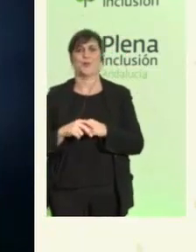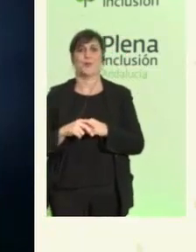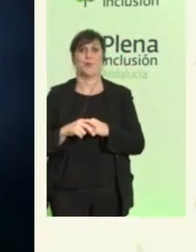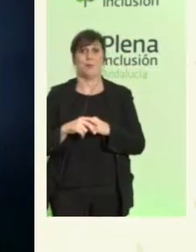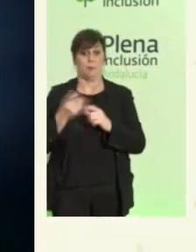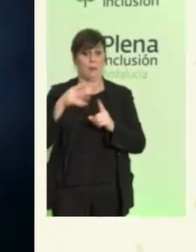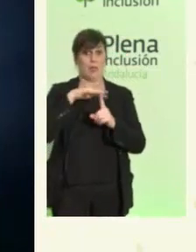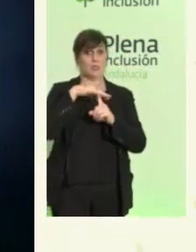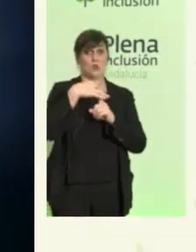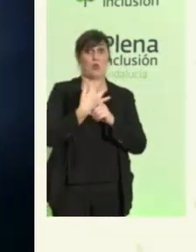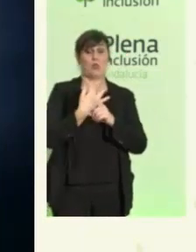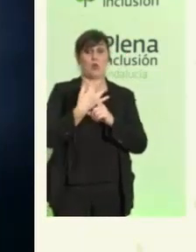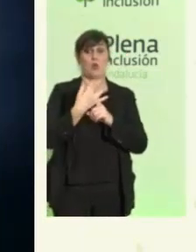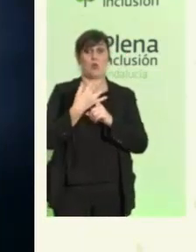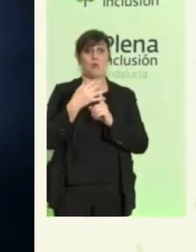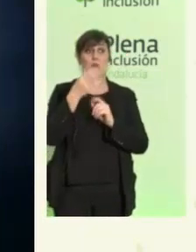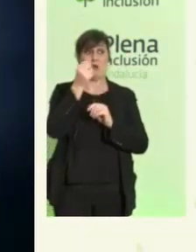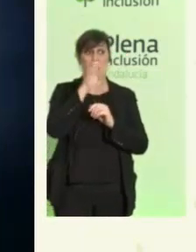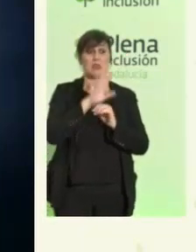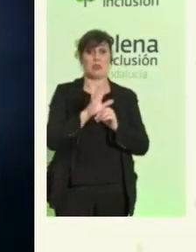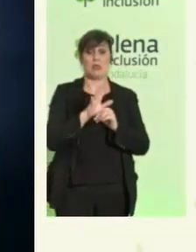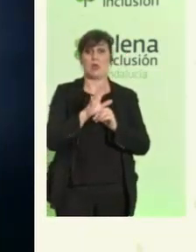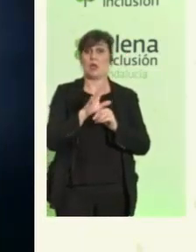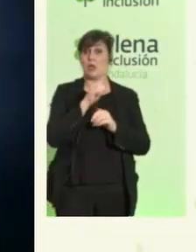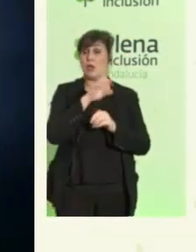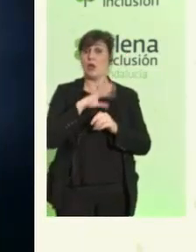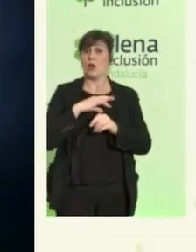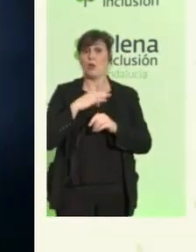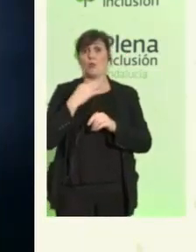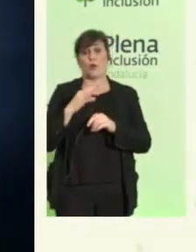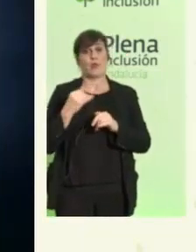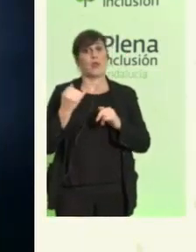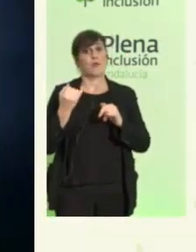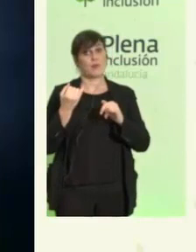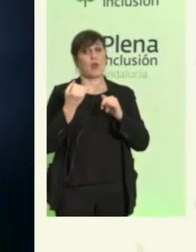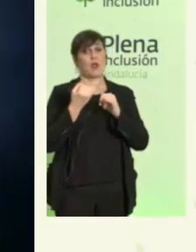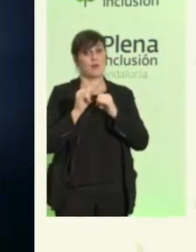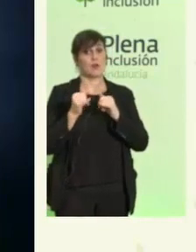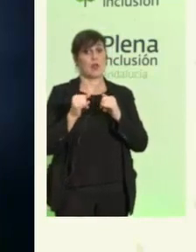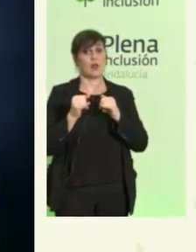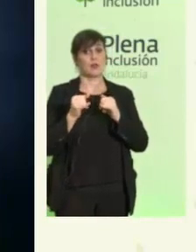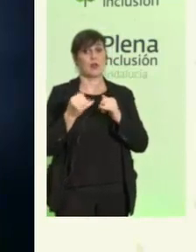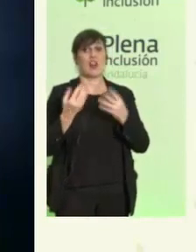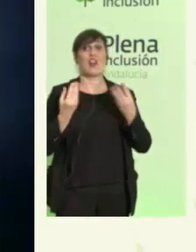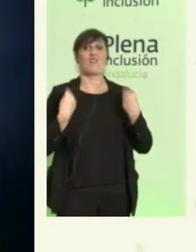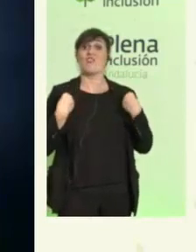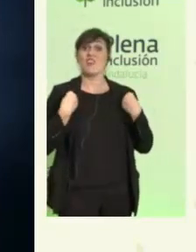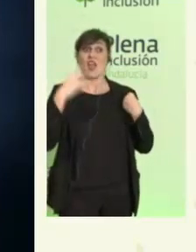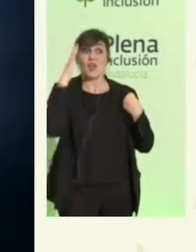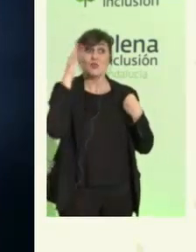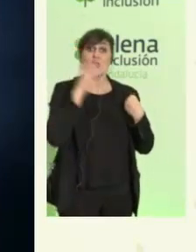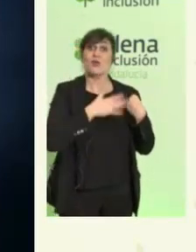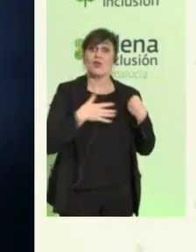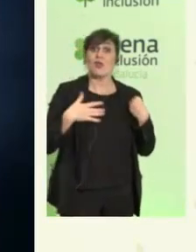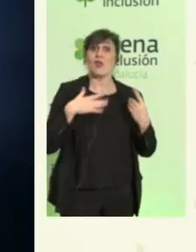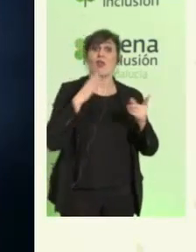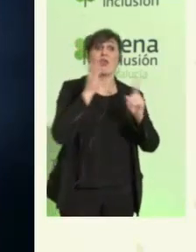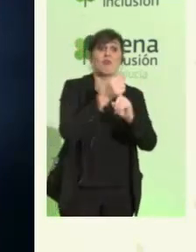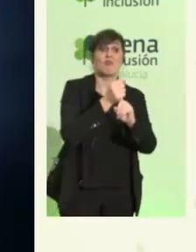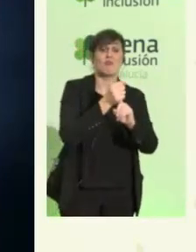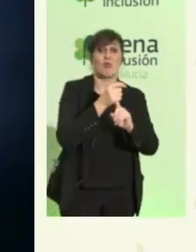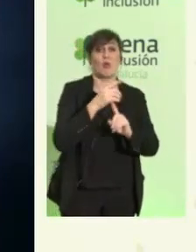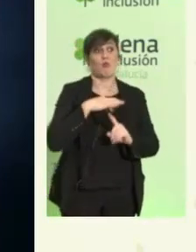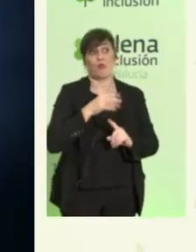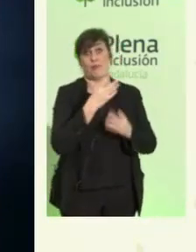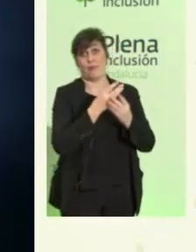Y la situación parecía que él podía llegar a perder la vida que quería y la que estaba viviendo. Y me llamó un